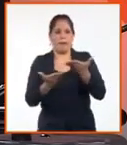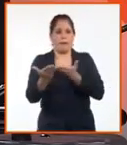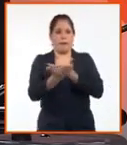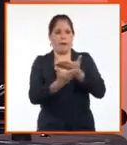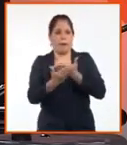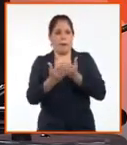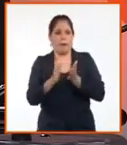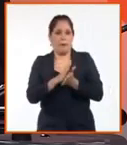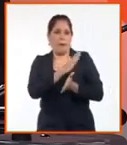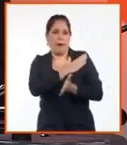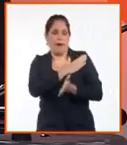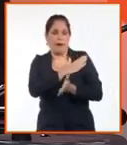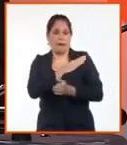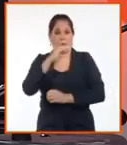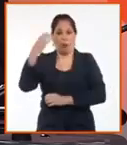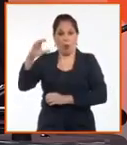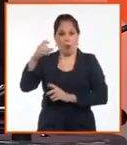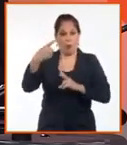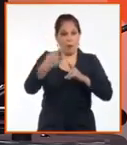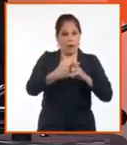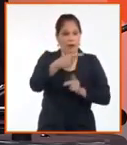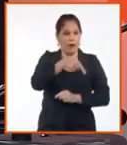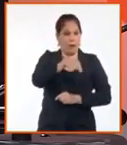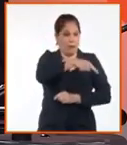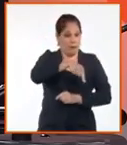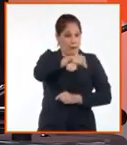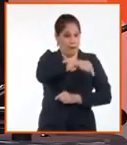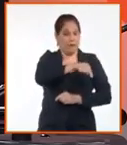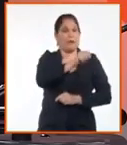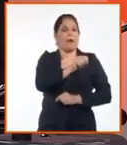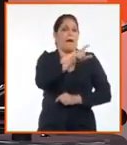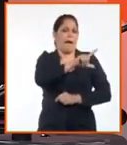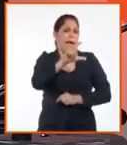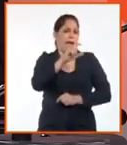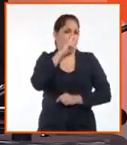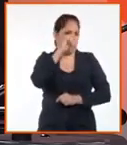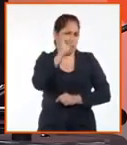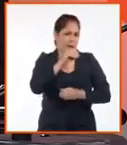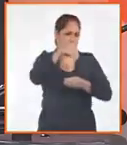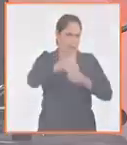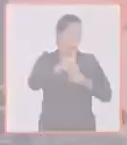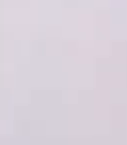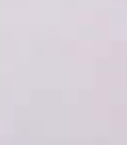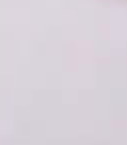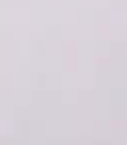de colombia y el ejército de liberación nacional ln de ese país